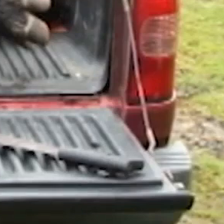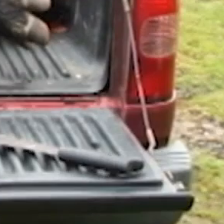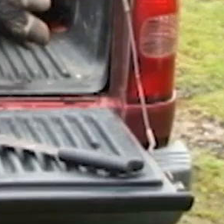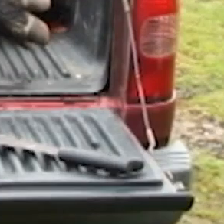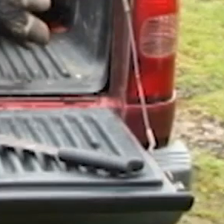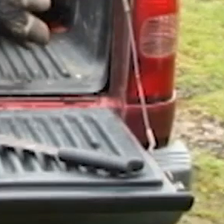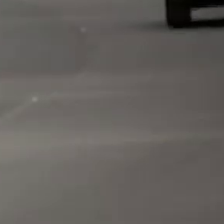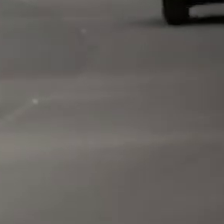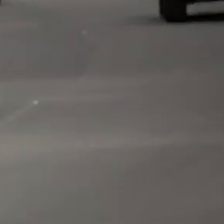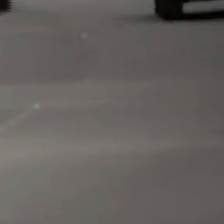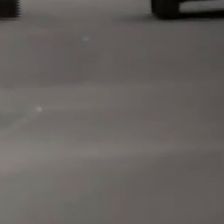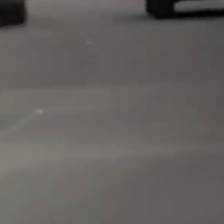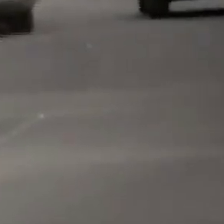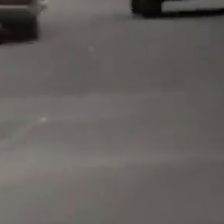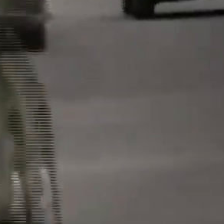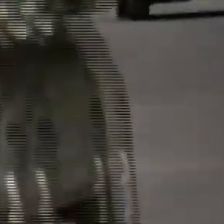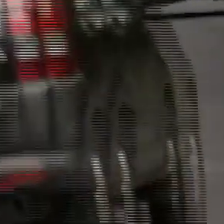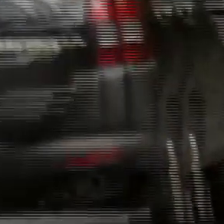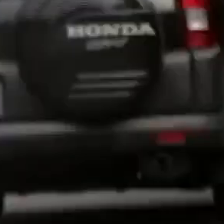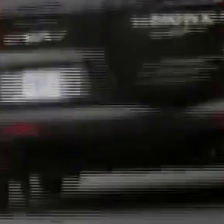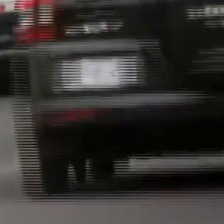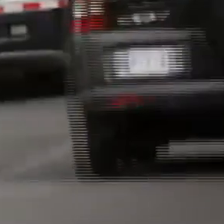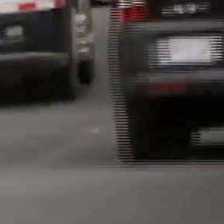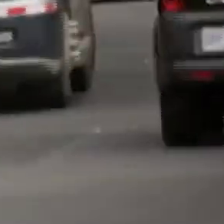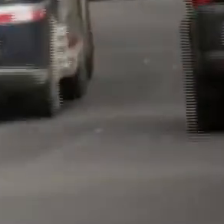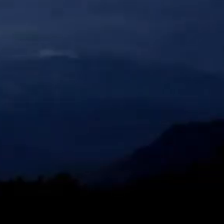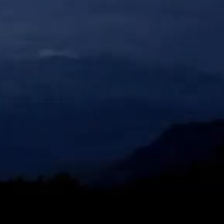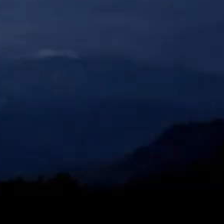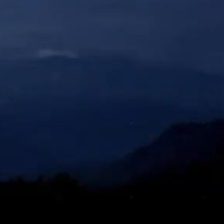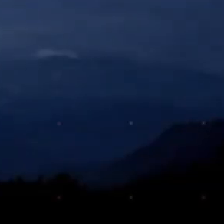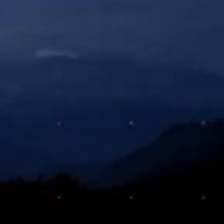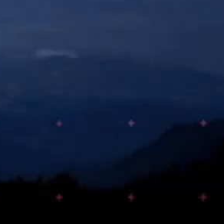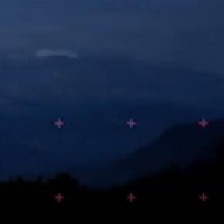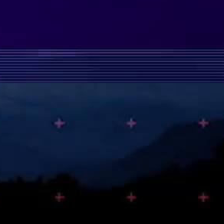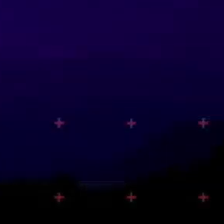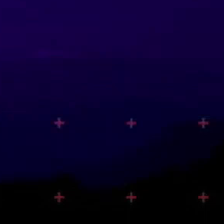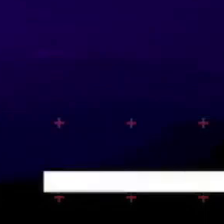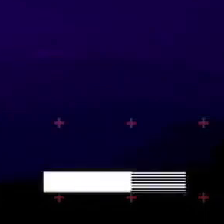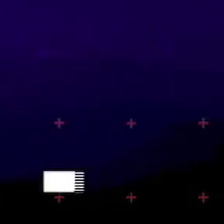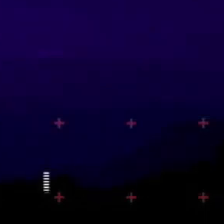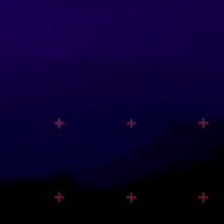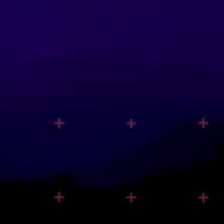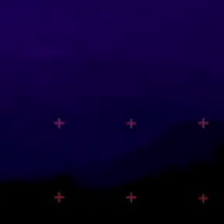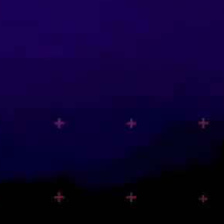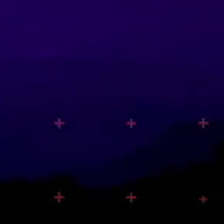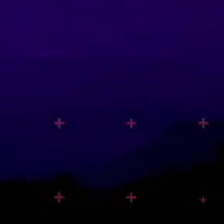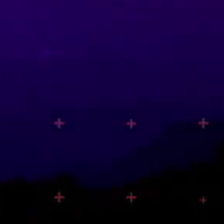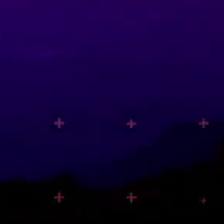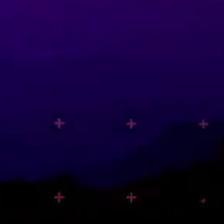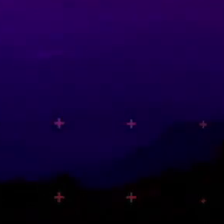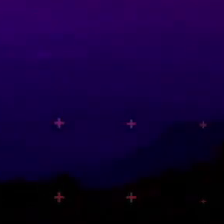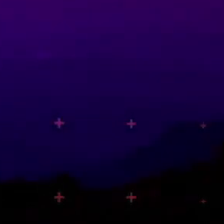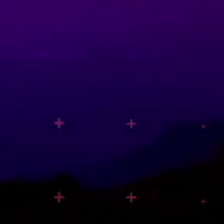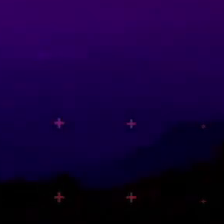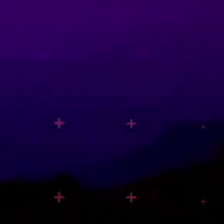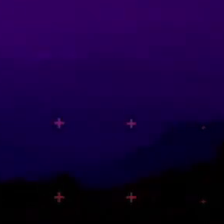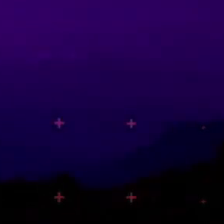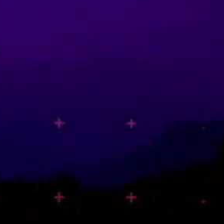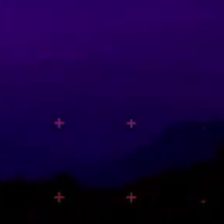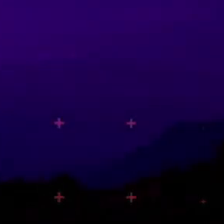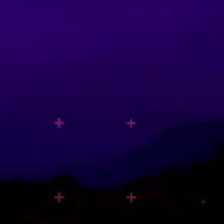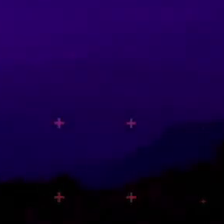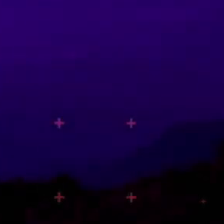en la carretera Interamericana Sur. El jueves 20 de mayo a las 10 de la noche y el domingo 23 a las 10